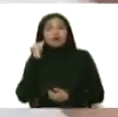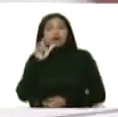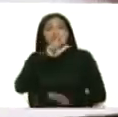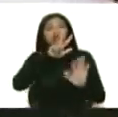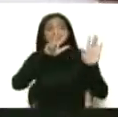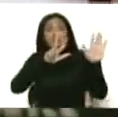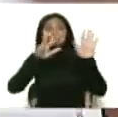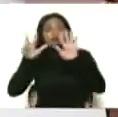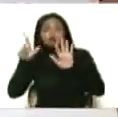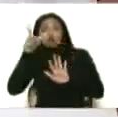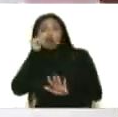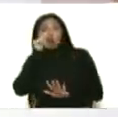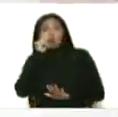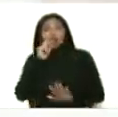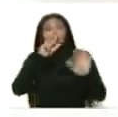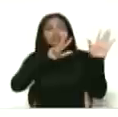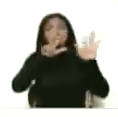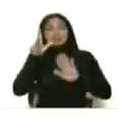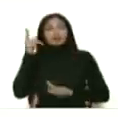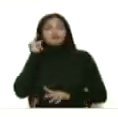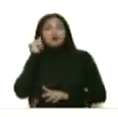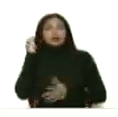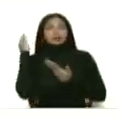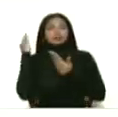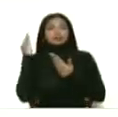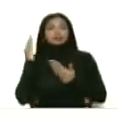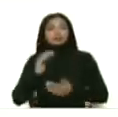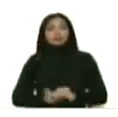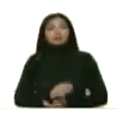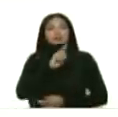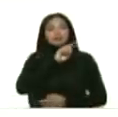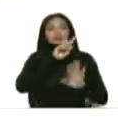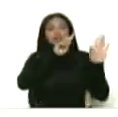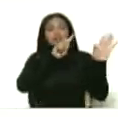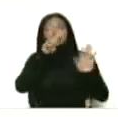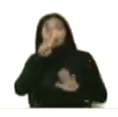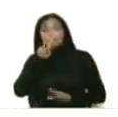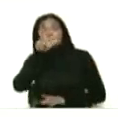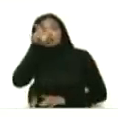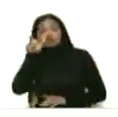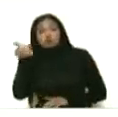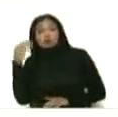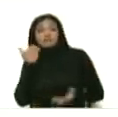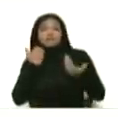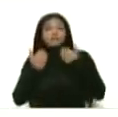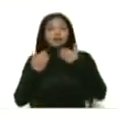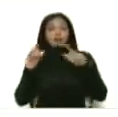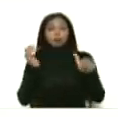hombres y 83 mujeres de los 161 casos presentan infección por